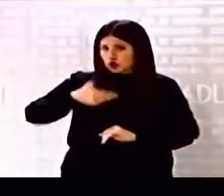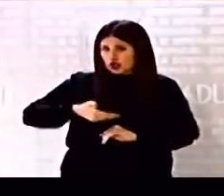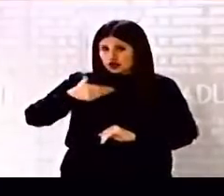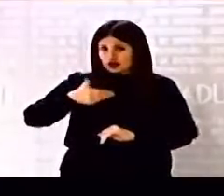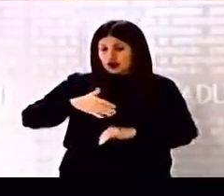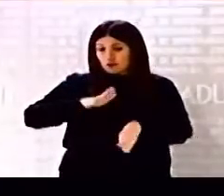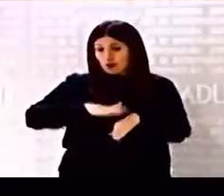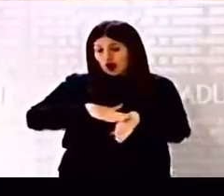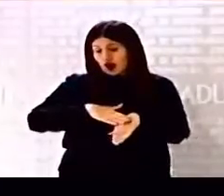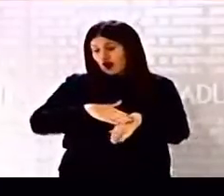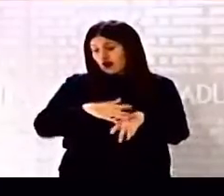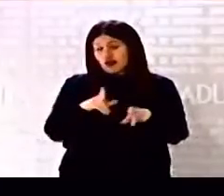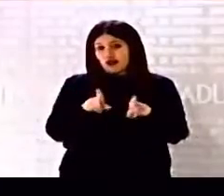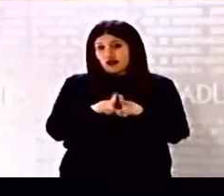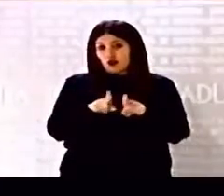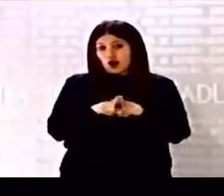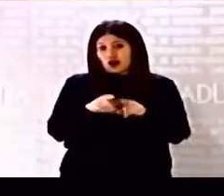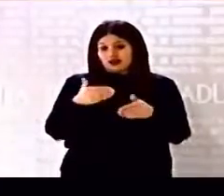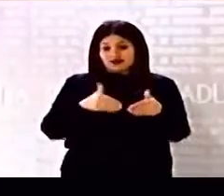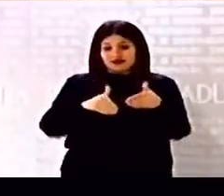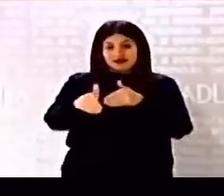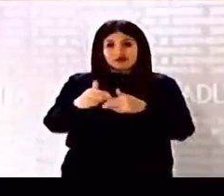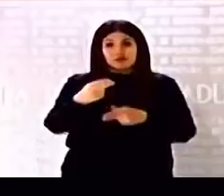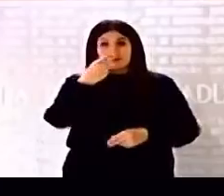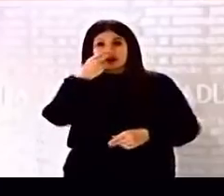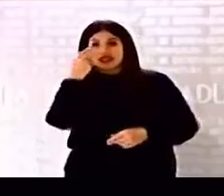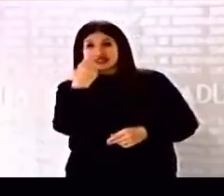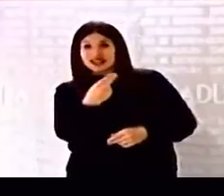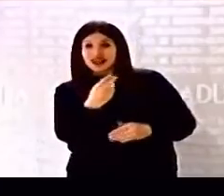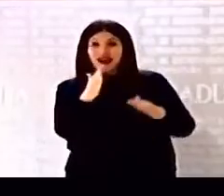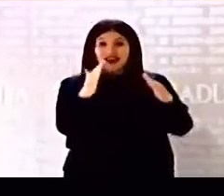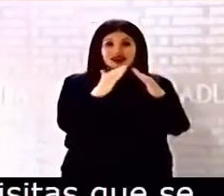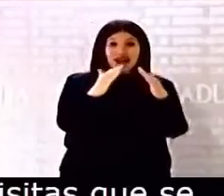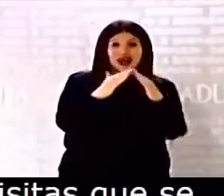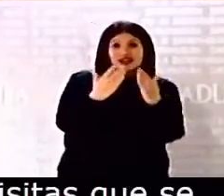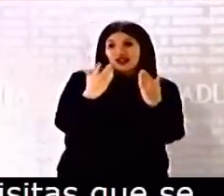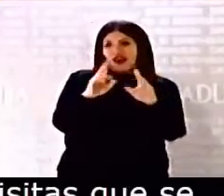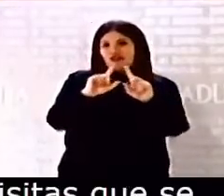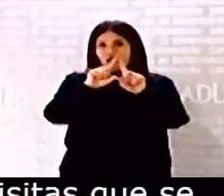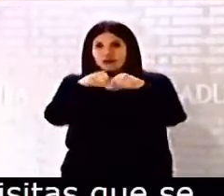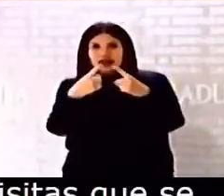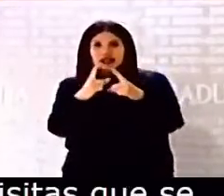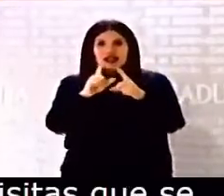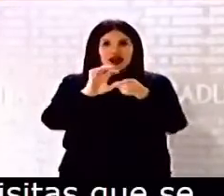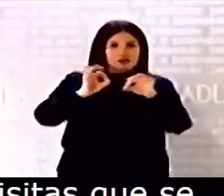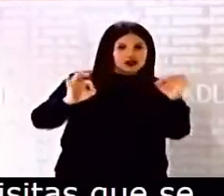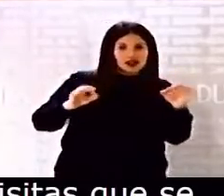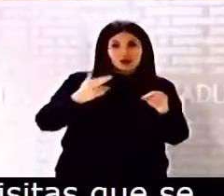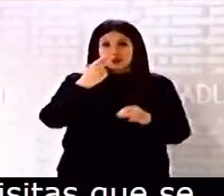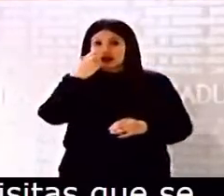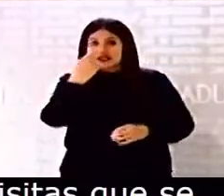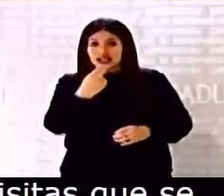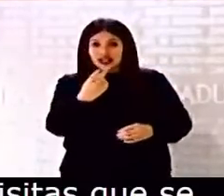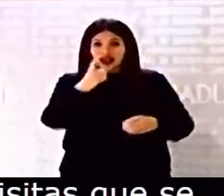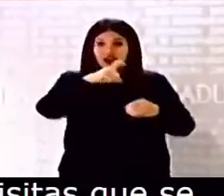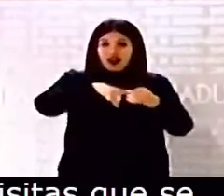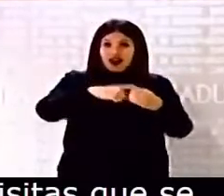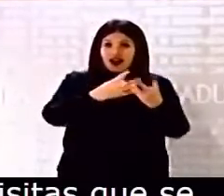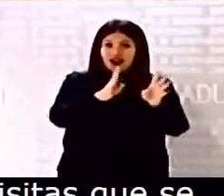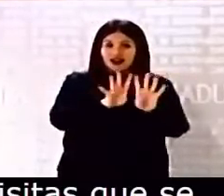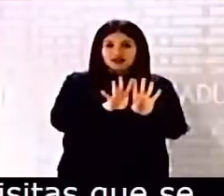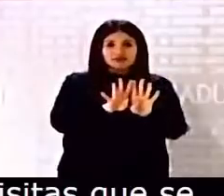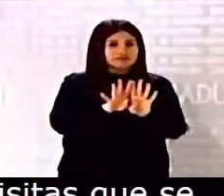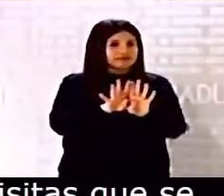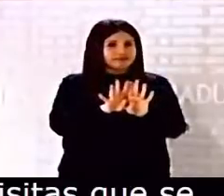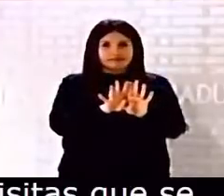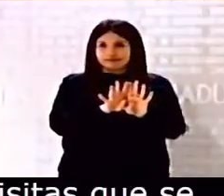cara a visitas que se puedan producir a casa de otras personas, puesto que las reuniones se